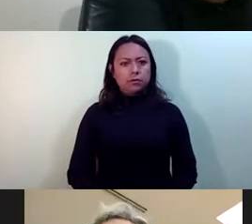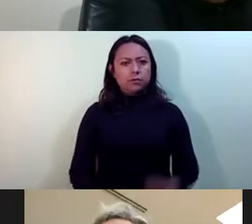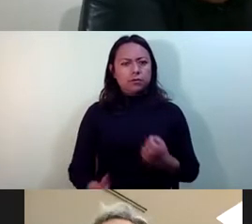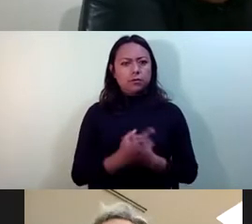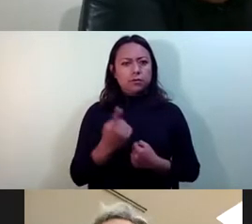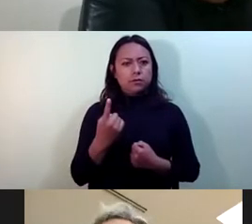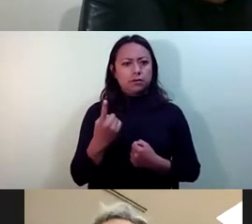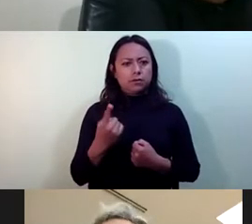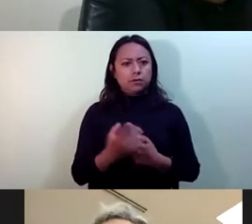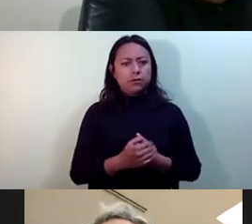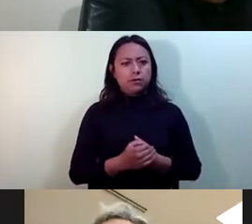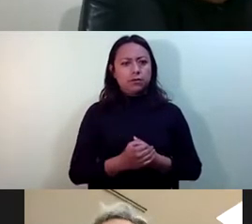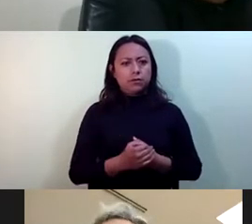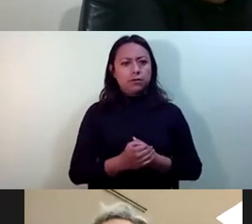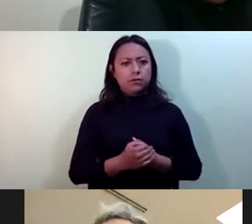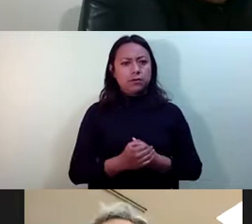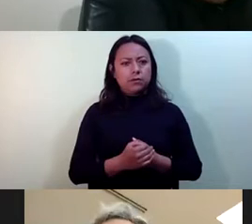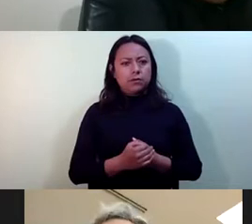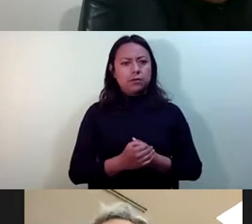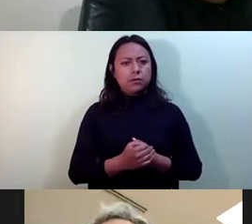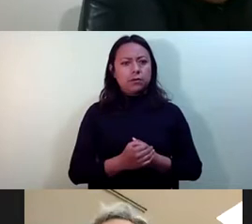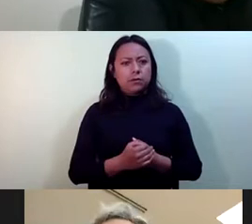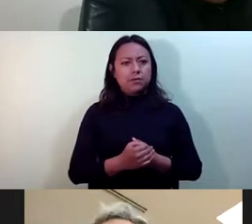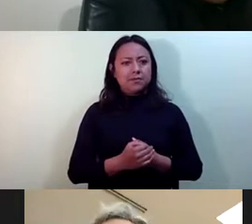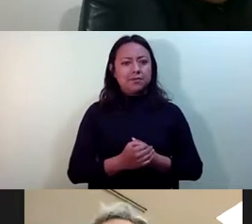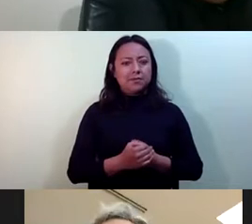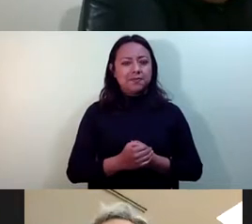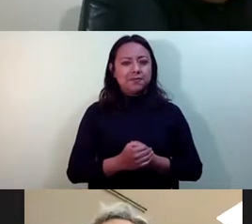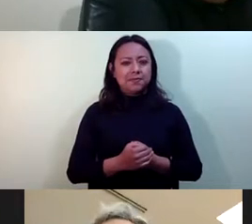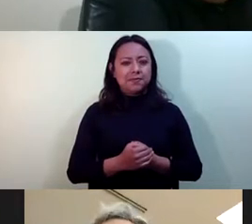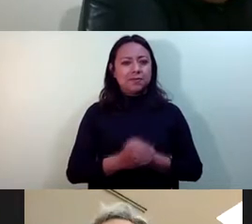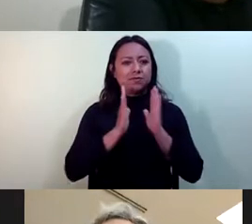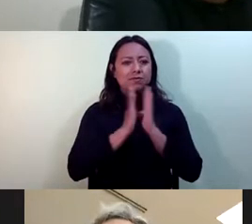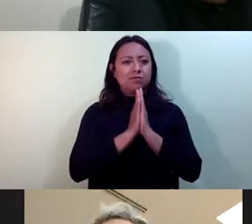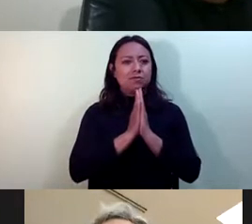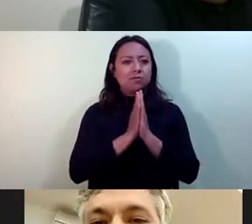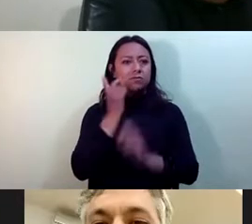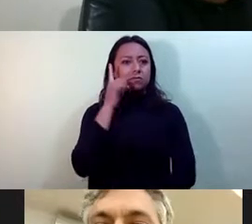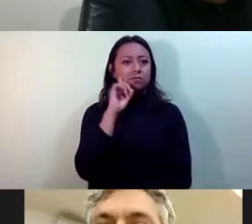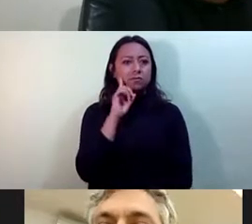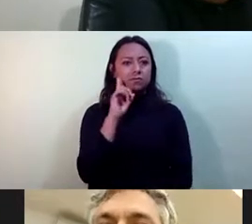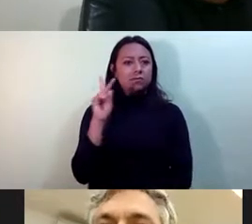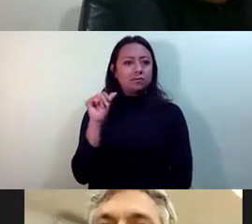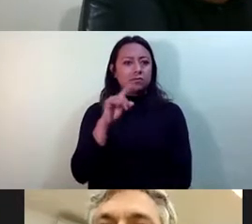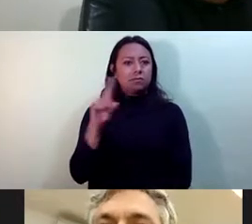ante el Instituto Electoral de la Ciudad de México por violencia política. Por favor. Lourdes Paz.